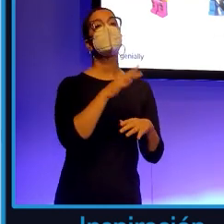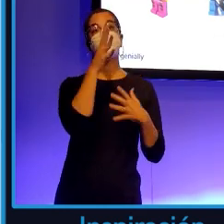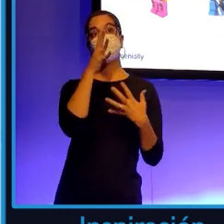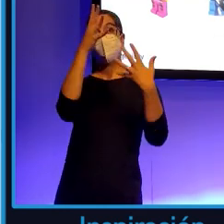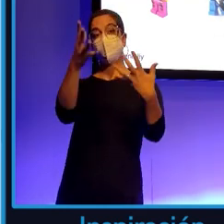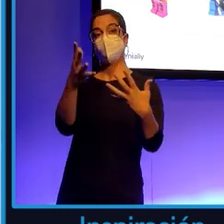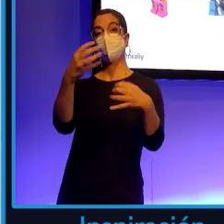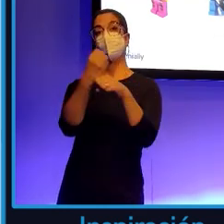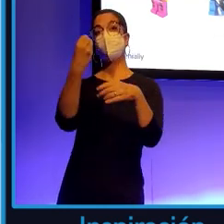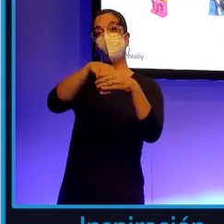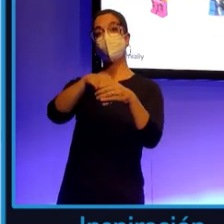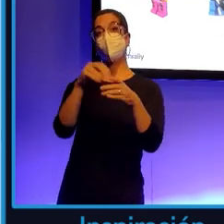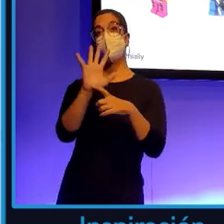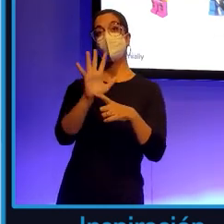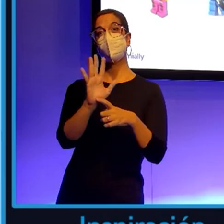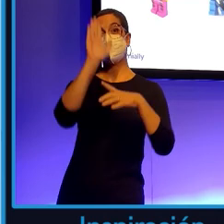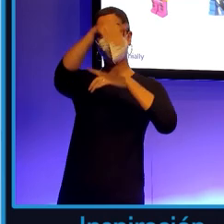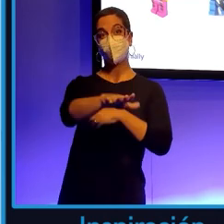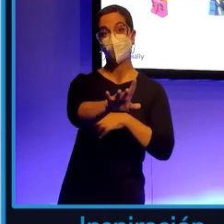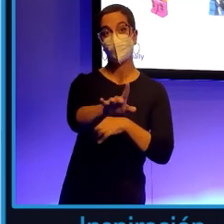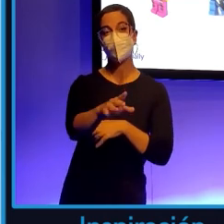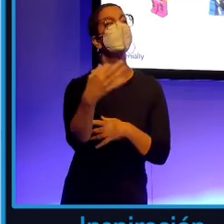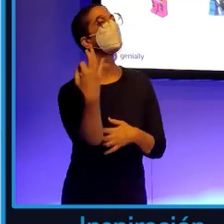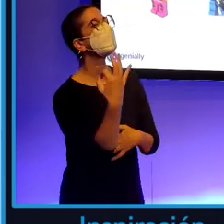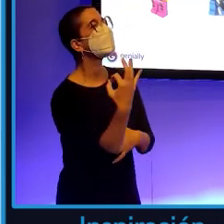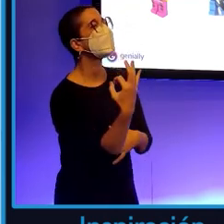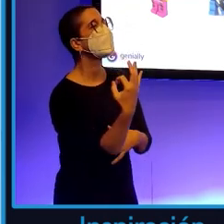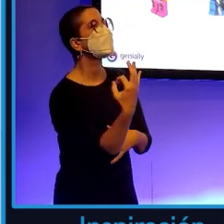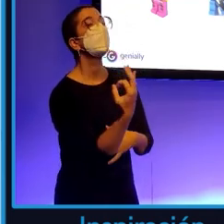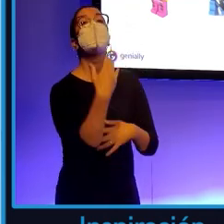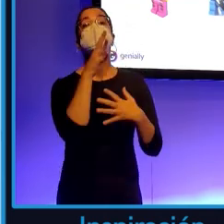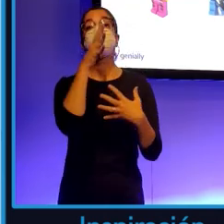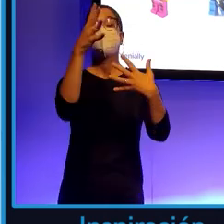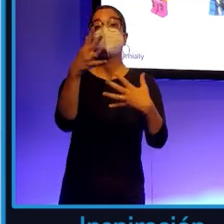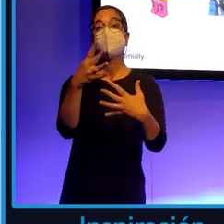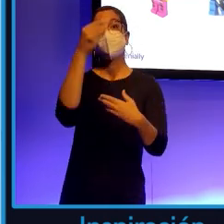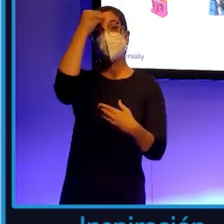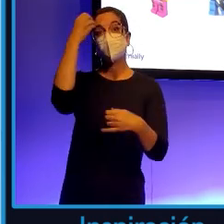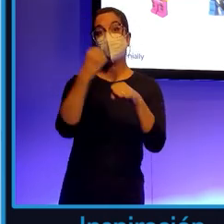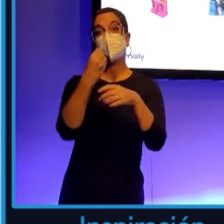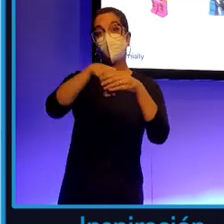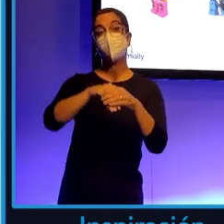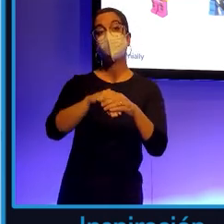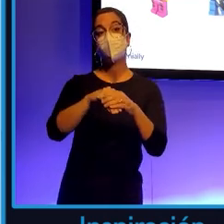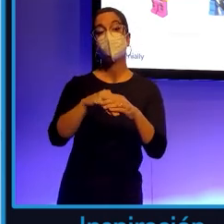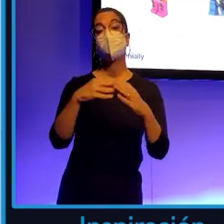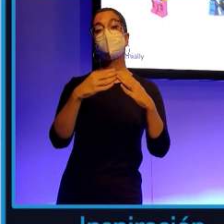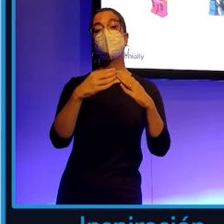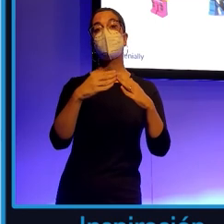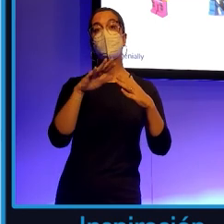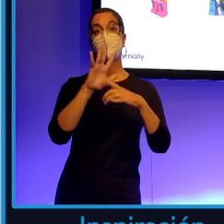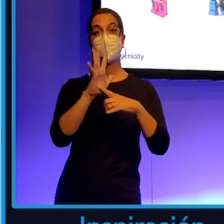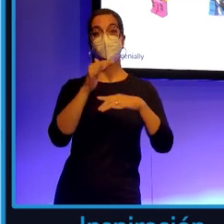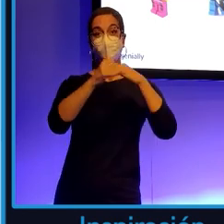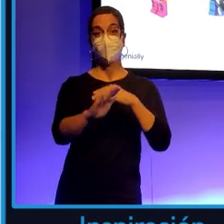atracciones dentro de 10 años abandono parque de atracciones puede ser me gusta la arquitectura así que